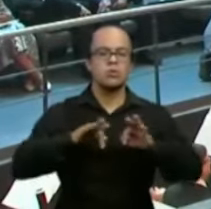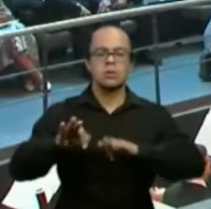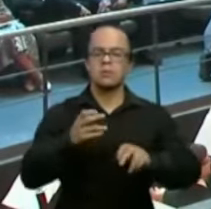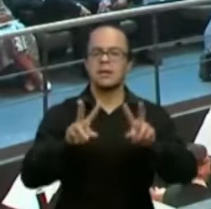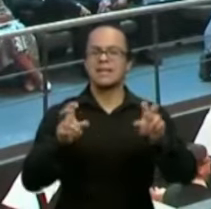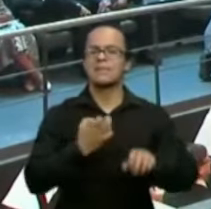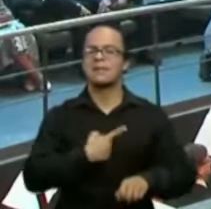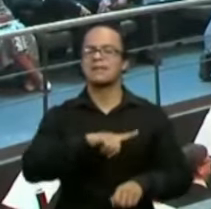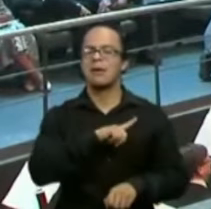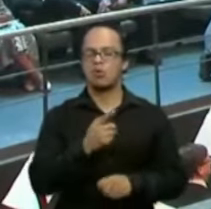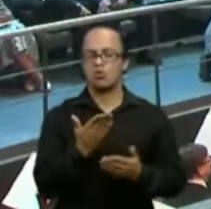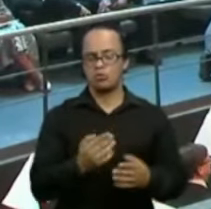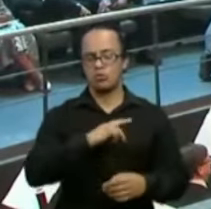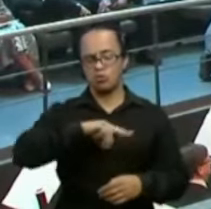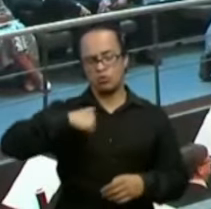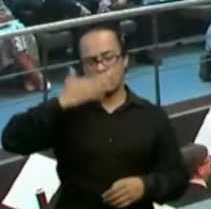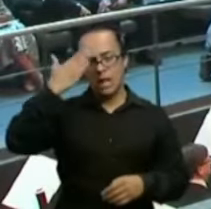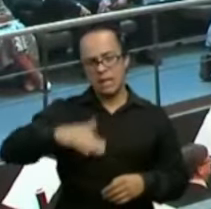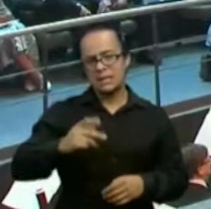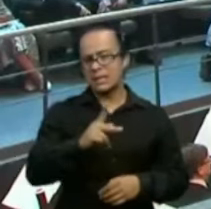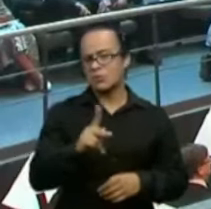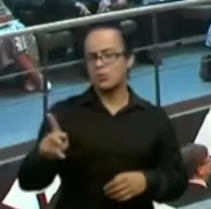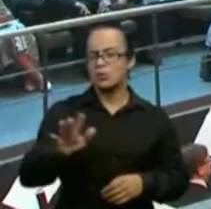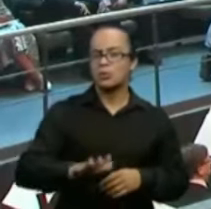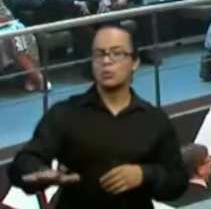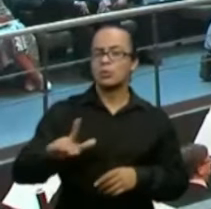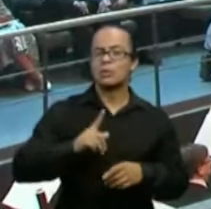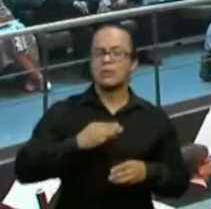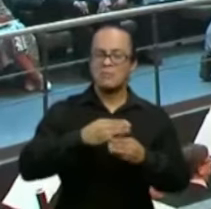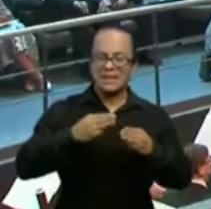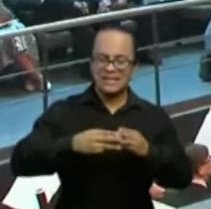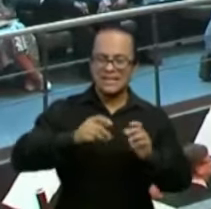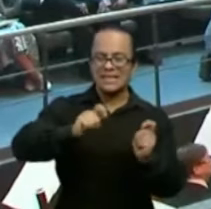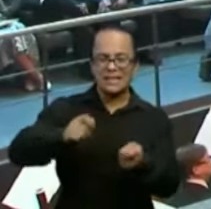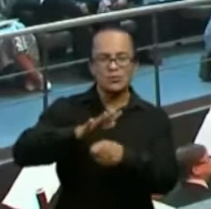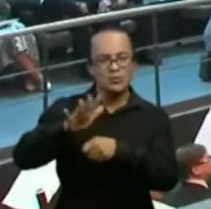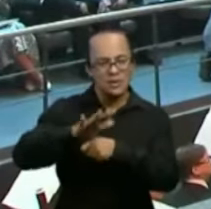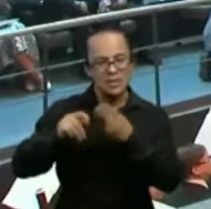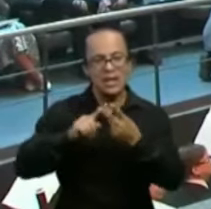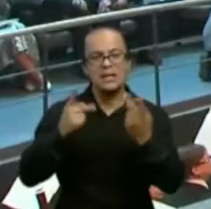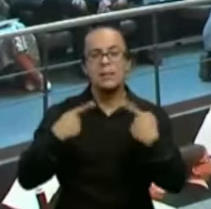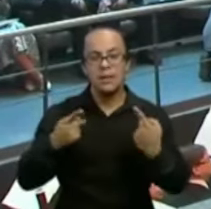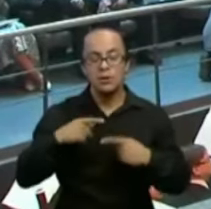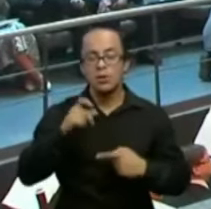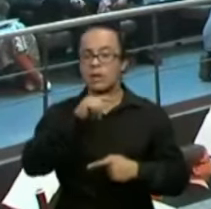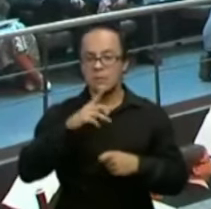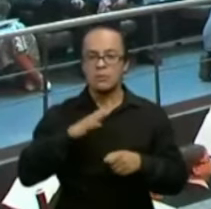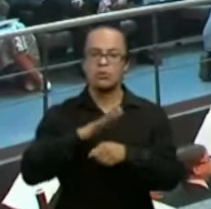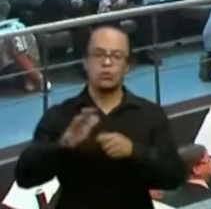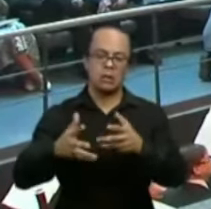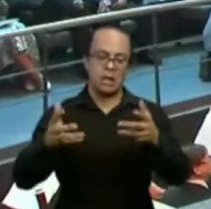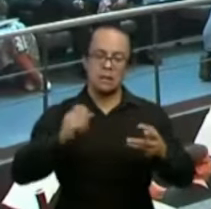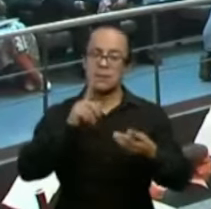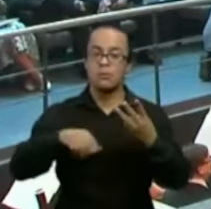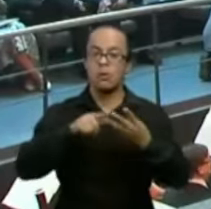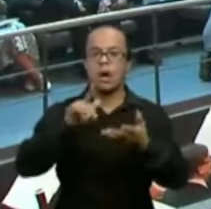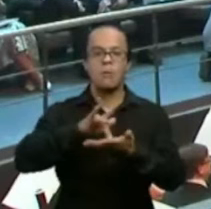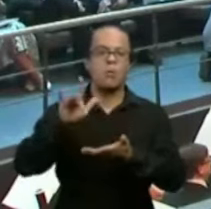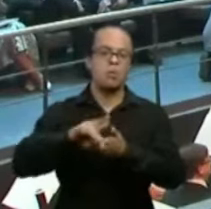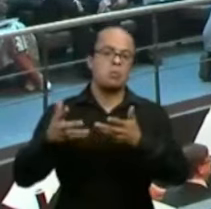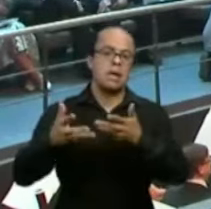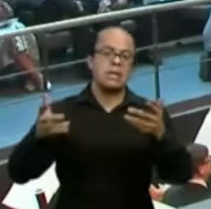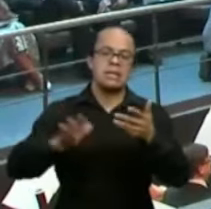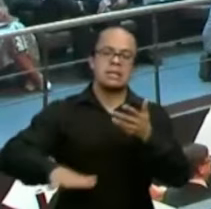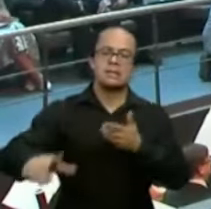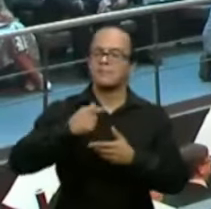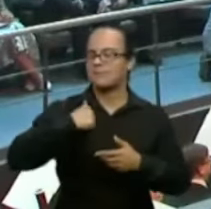salud. Sabemos que ustedes, si tuvieran mejores equipos, más personal y mejores apoyos, harían